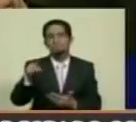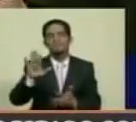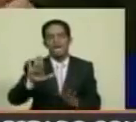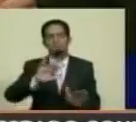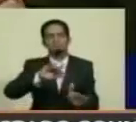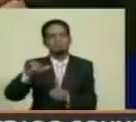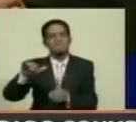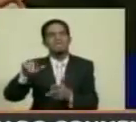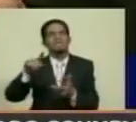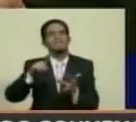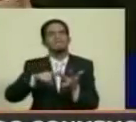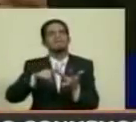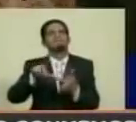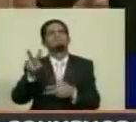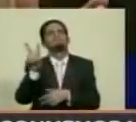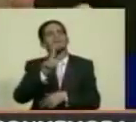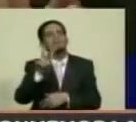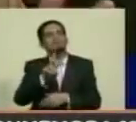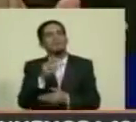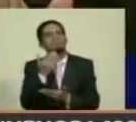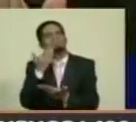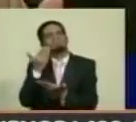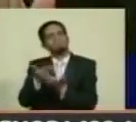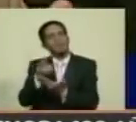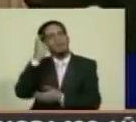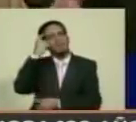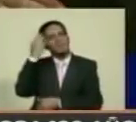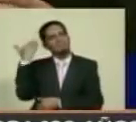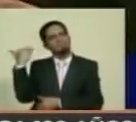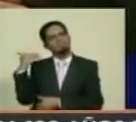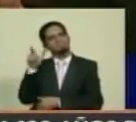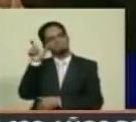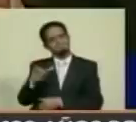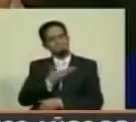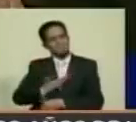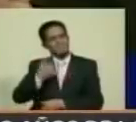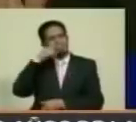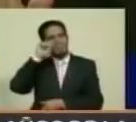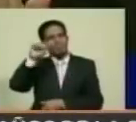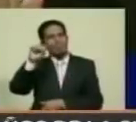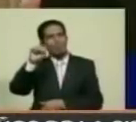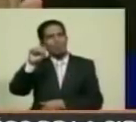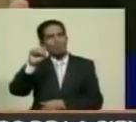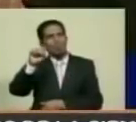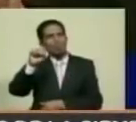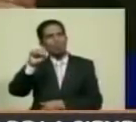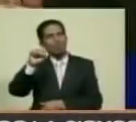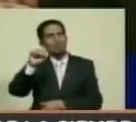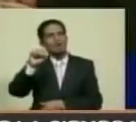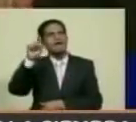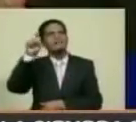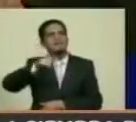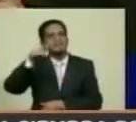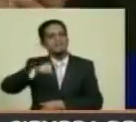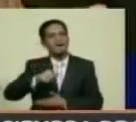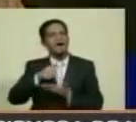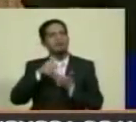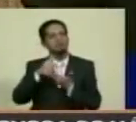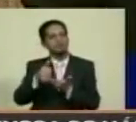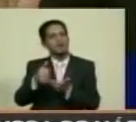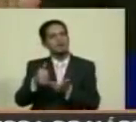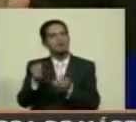organismos, Venezuela planteó hace unos días atrás, a través del presidente de la República, la necesaria cooperación con organismos